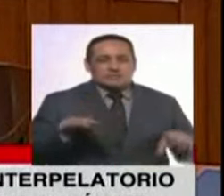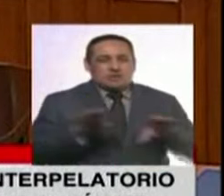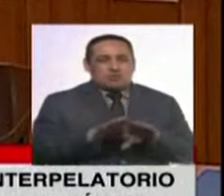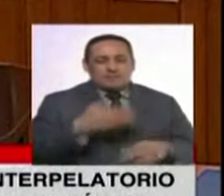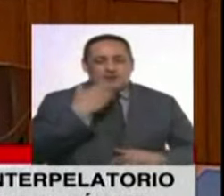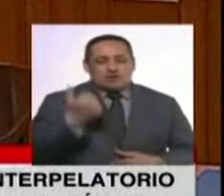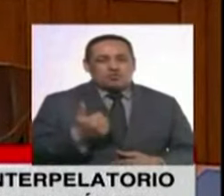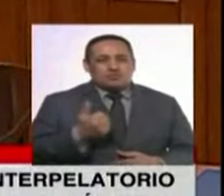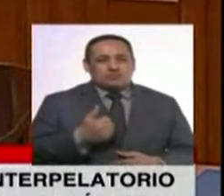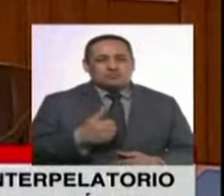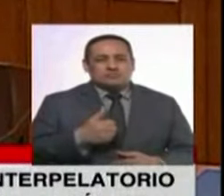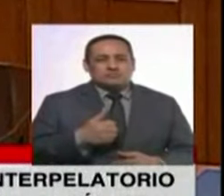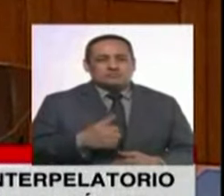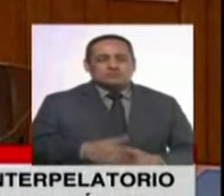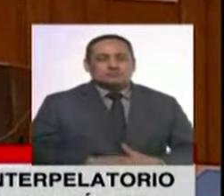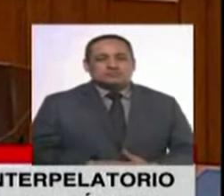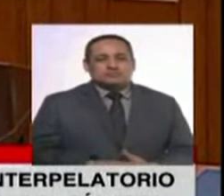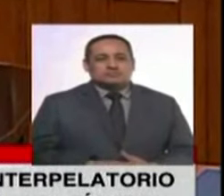mejor